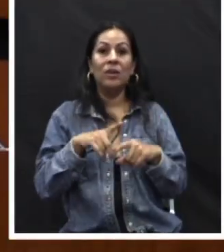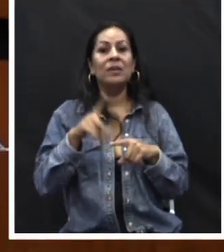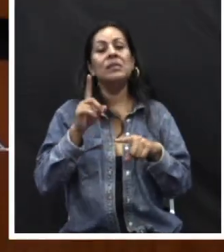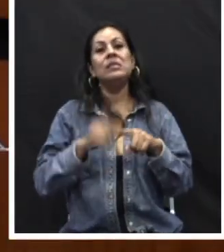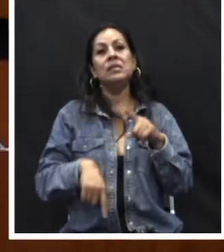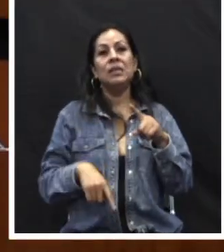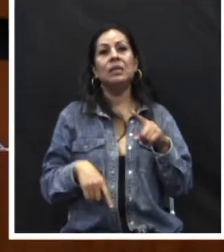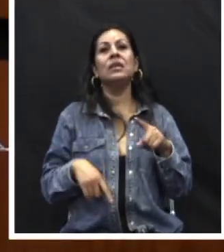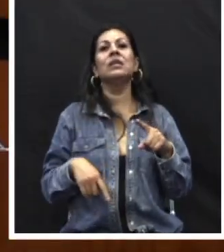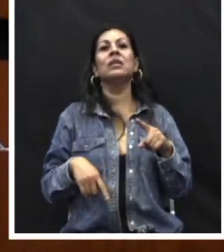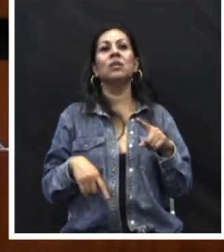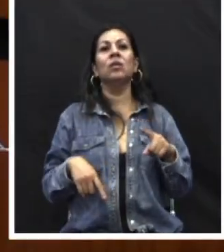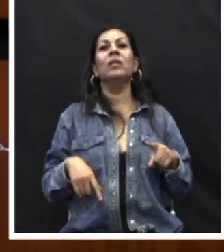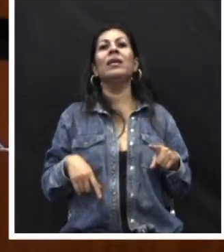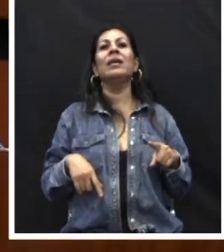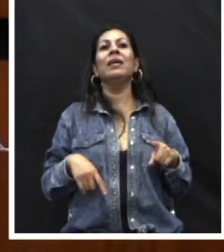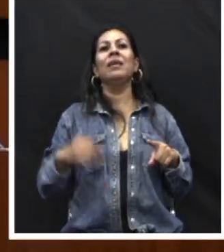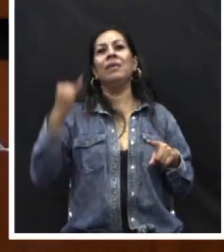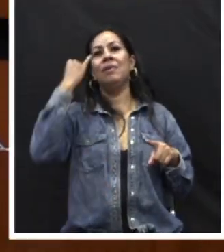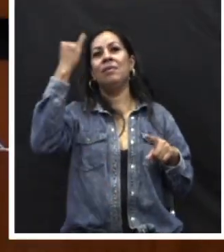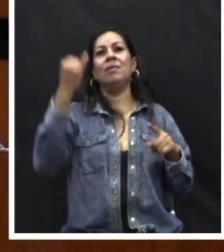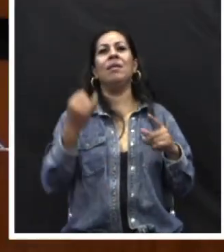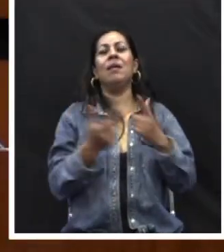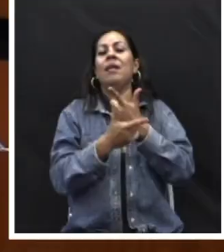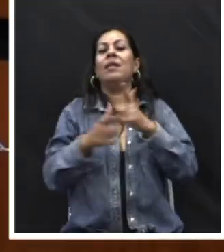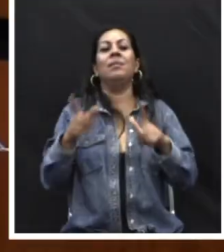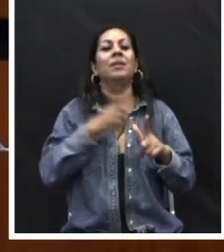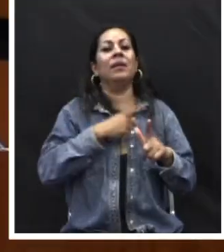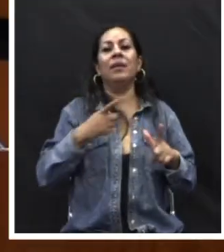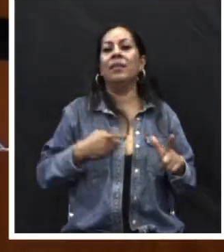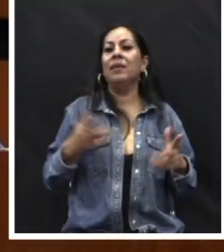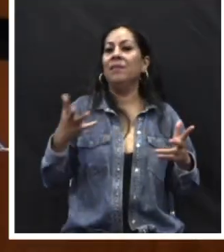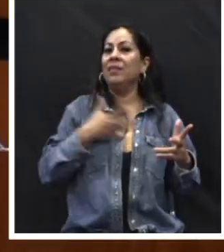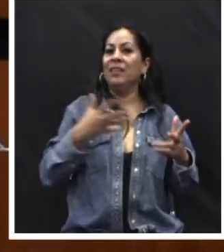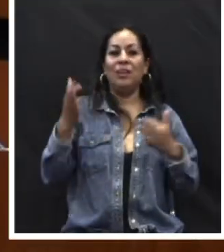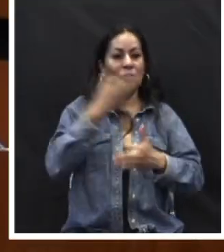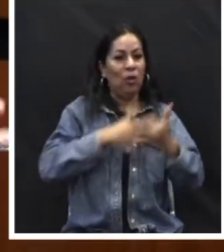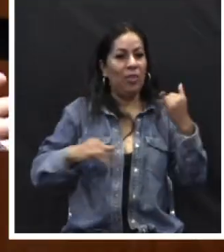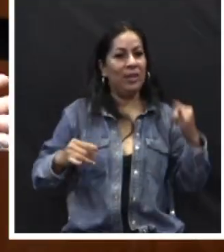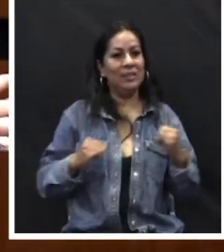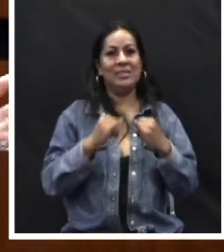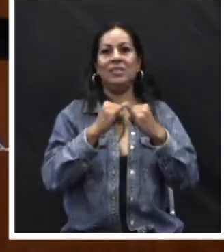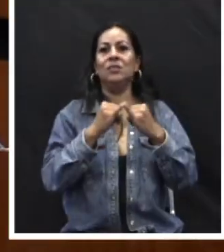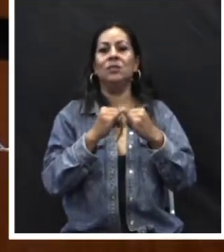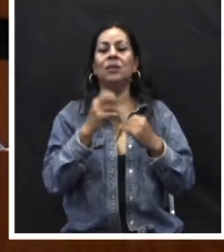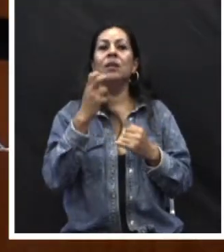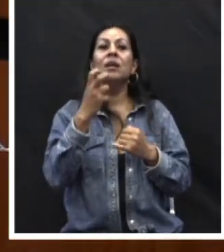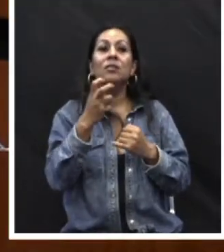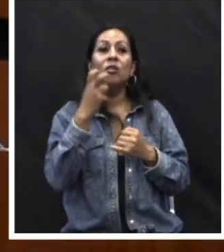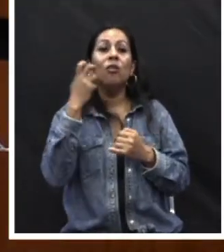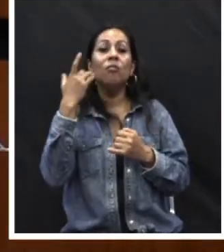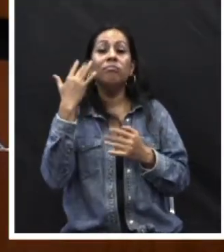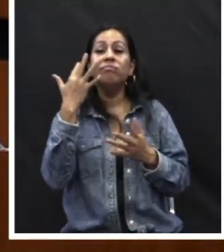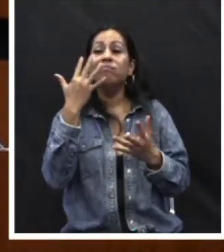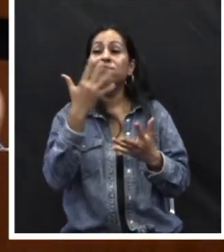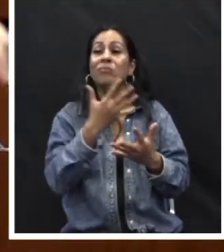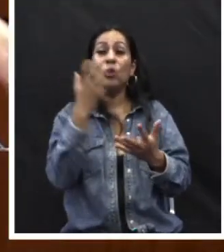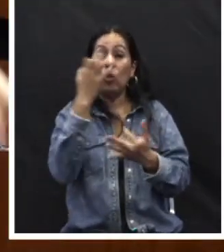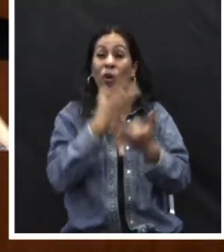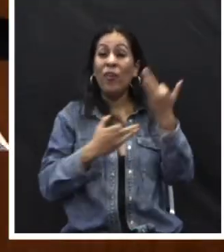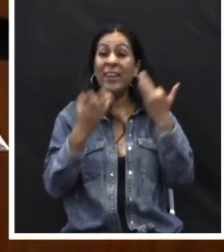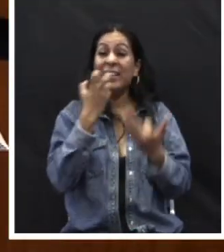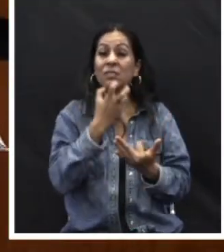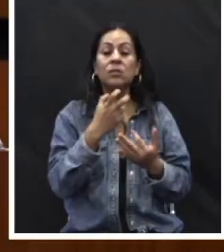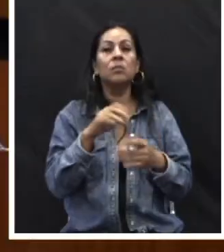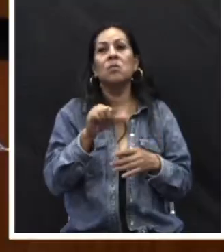violó el principio de deliberación pública que debe regir todo órgano colegiado. Y pese a todo este cochinero,